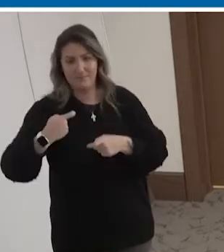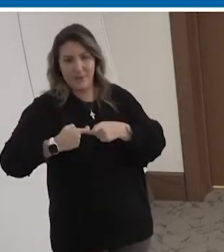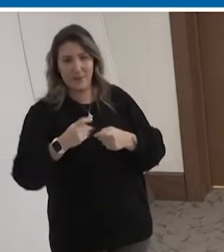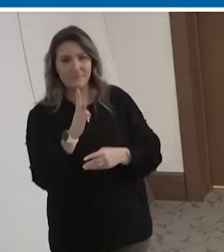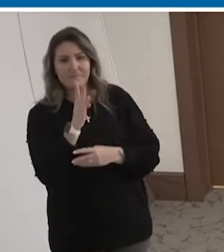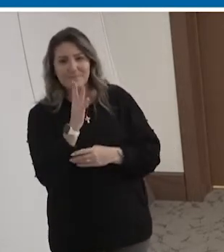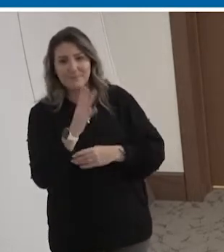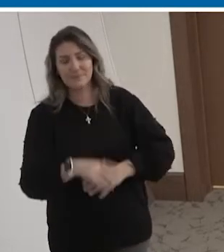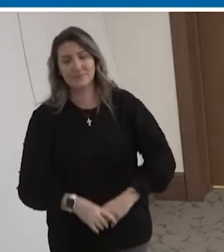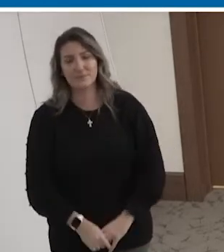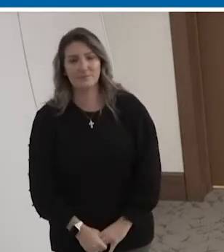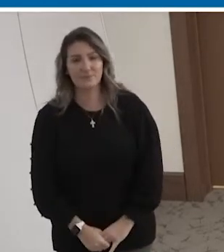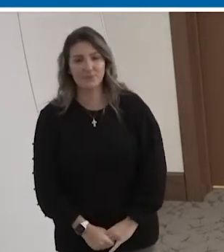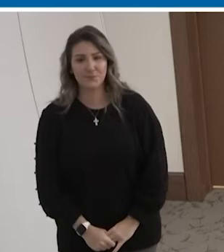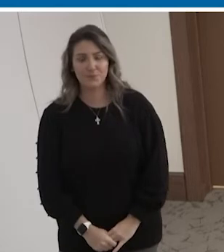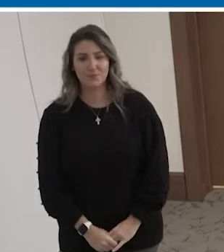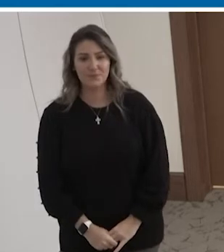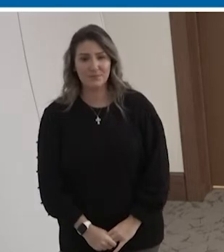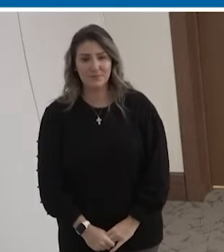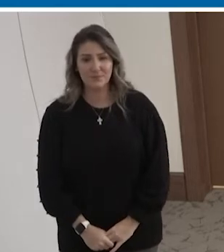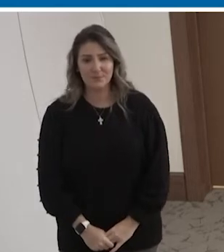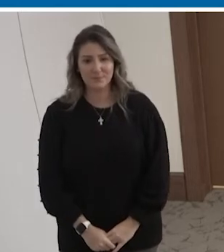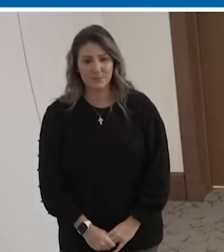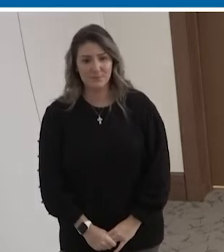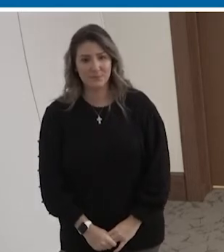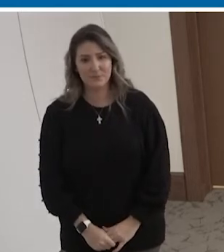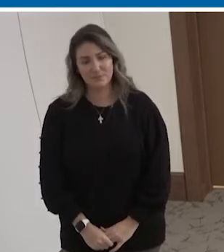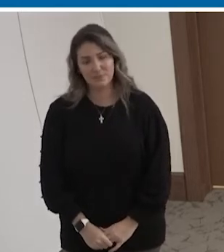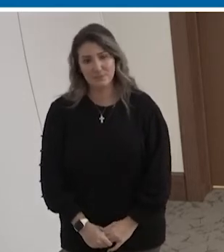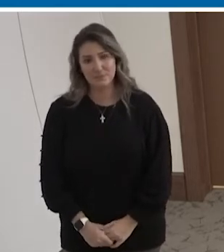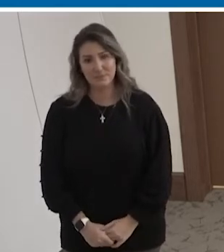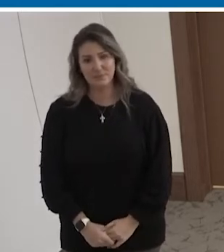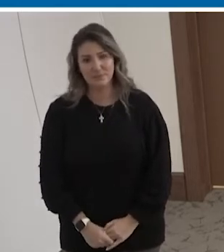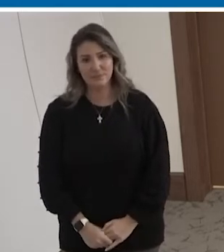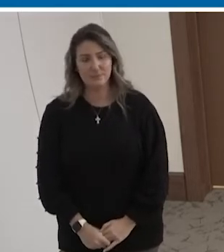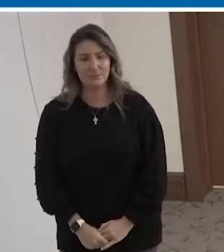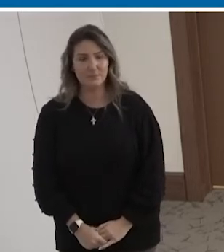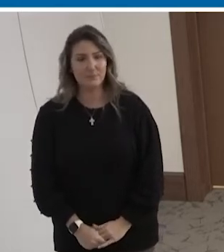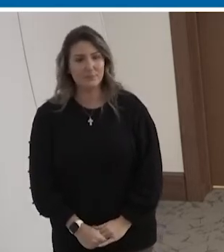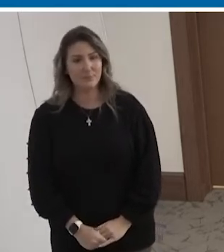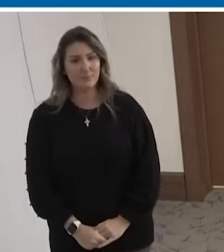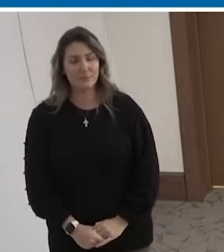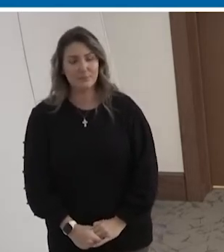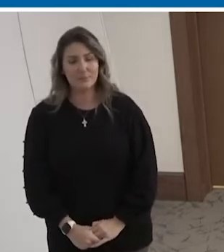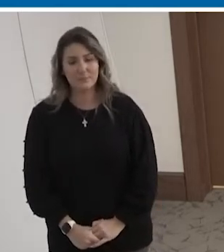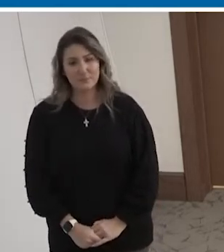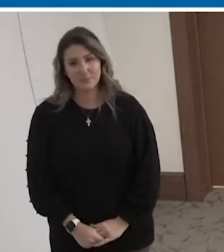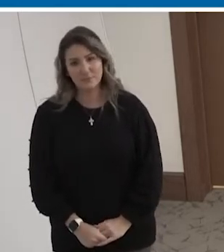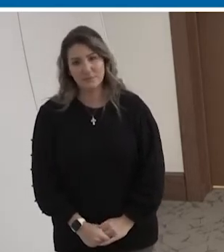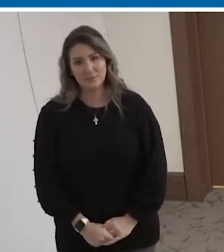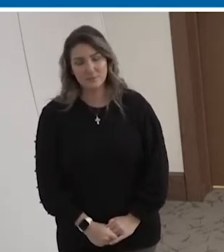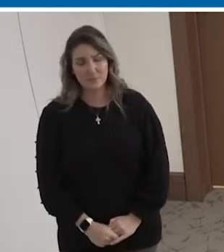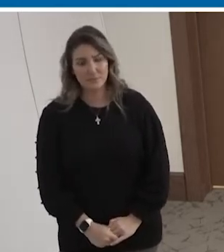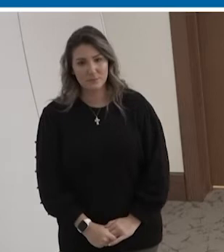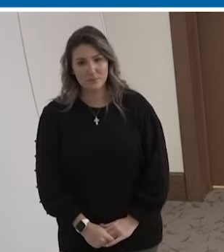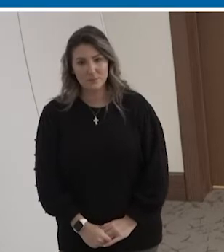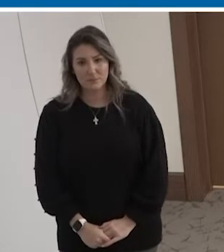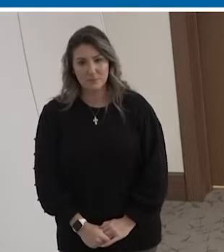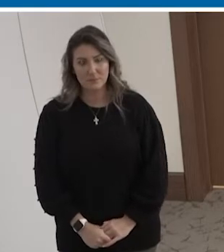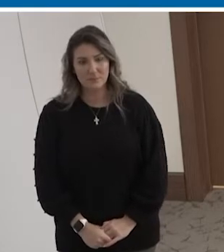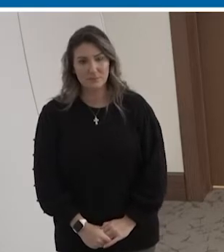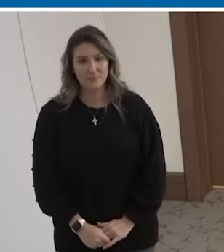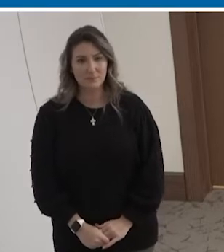esto a un examen de exploración o explorativo o de búsqueda. Y ahí